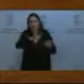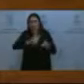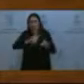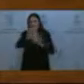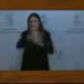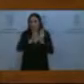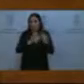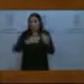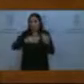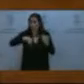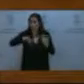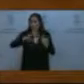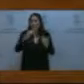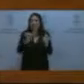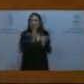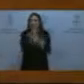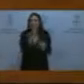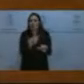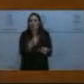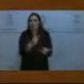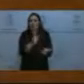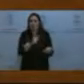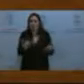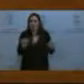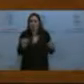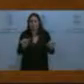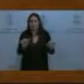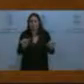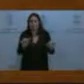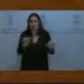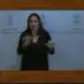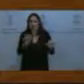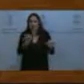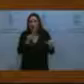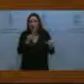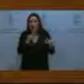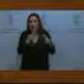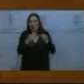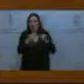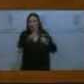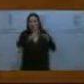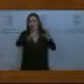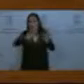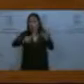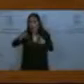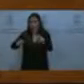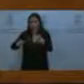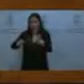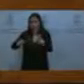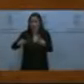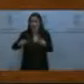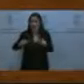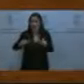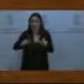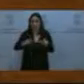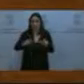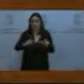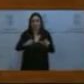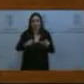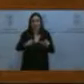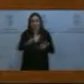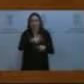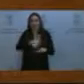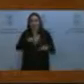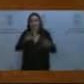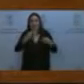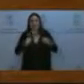las define como la forma tradicional de convivencia y asentamiento de la población asturiana. Eso ya de por sí mismo